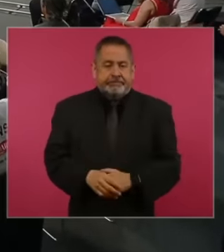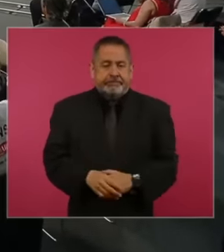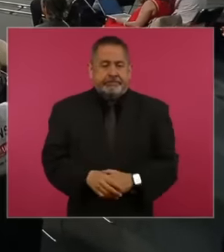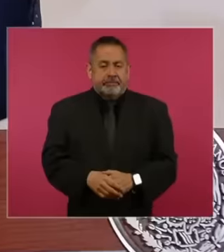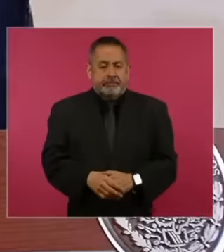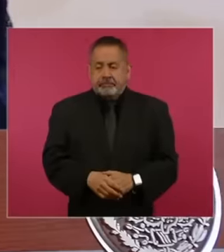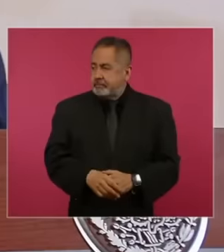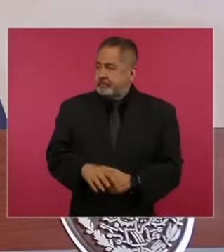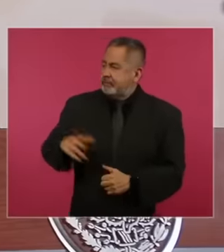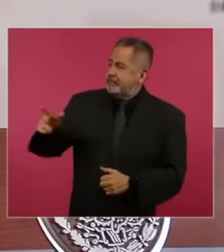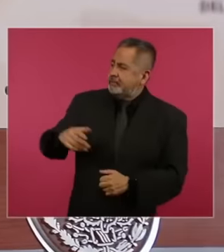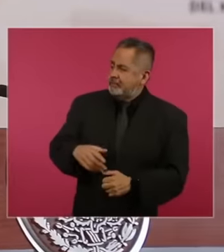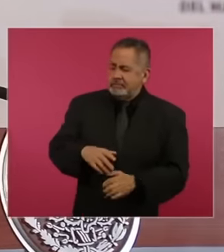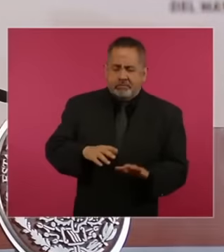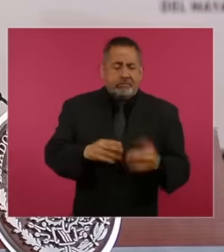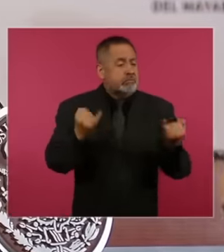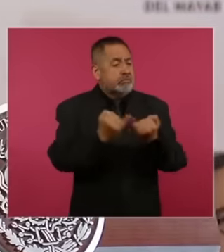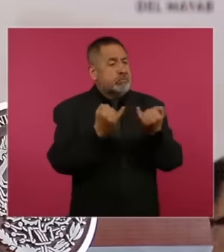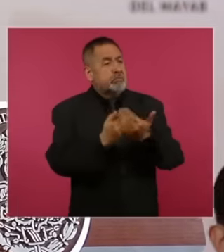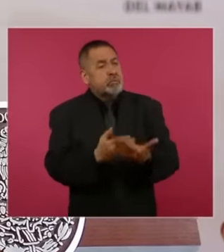Quieren seguir con lo de antes,